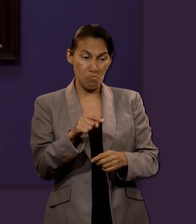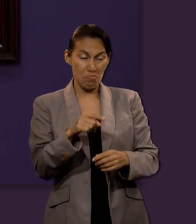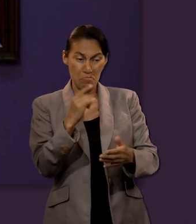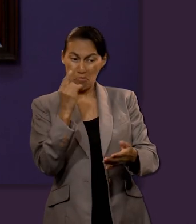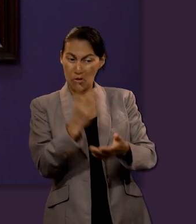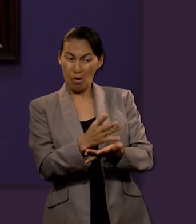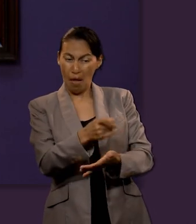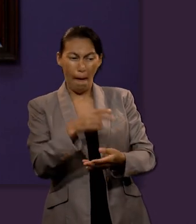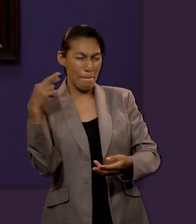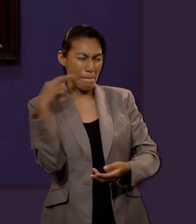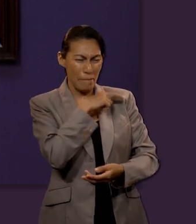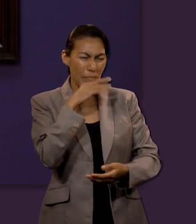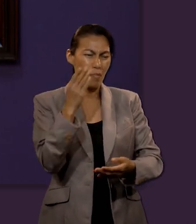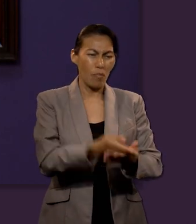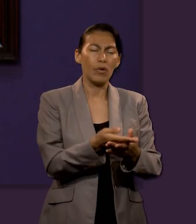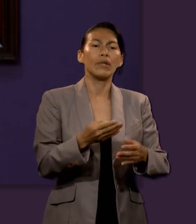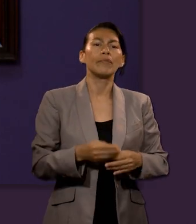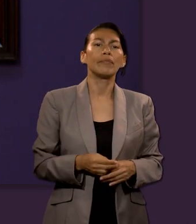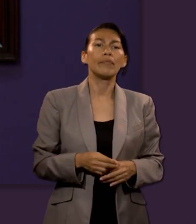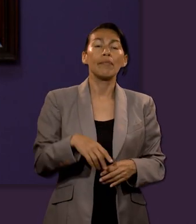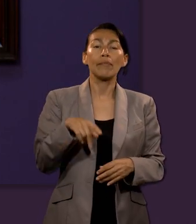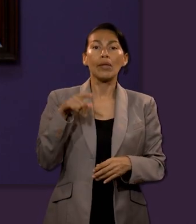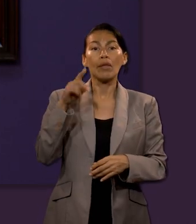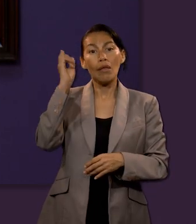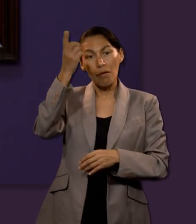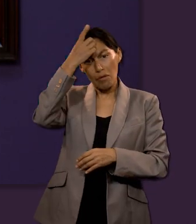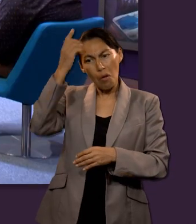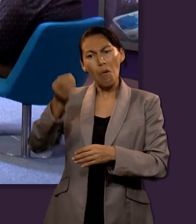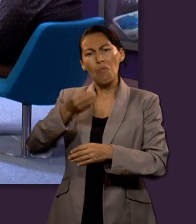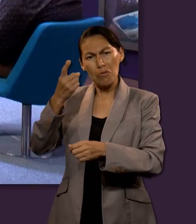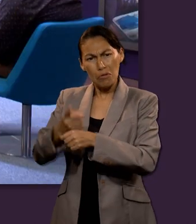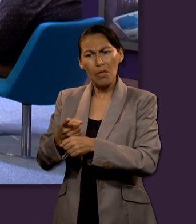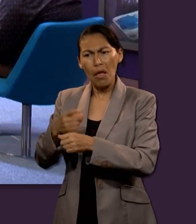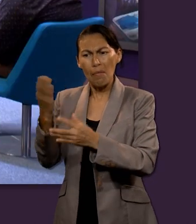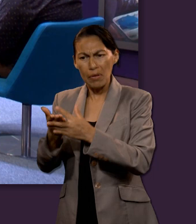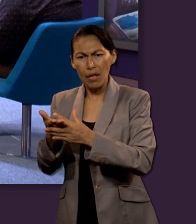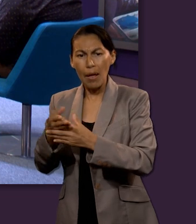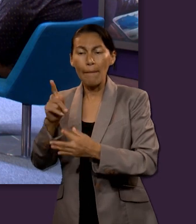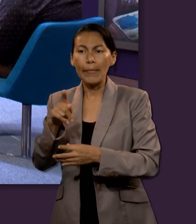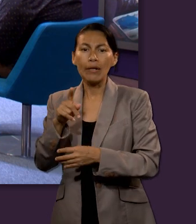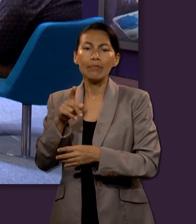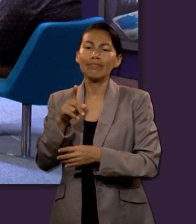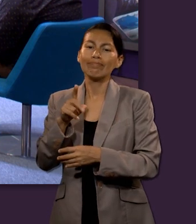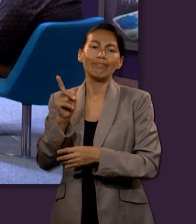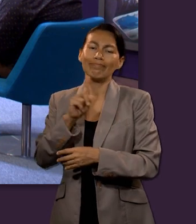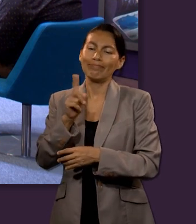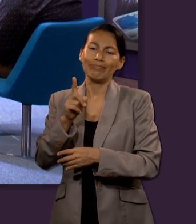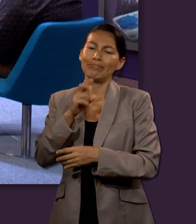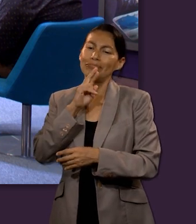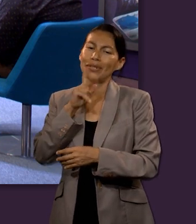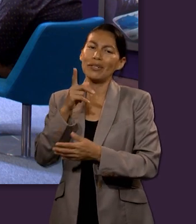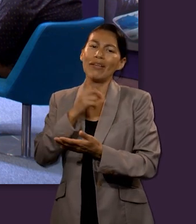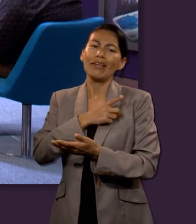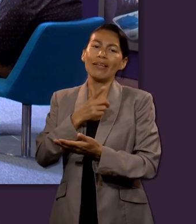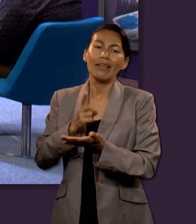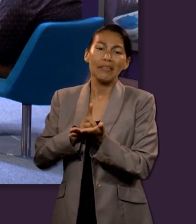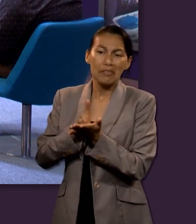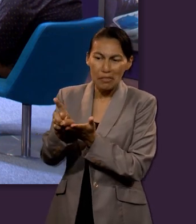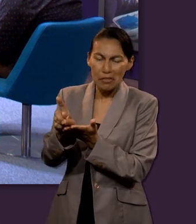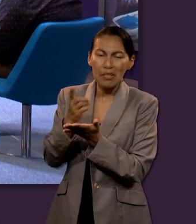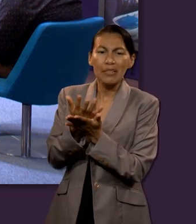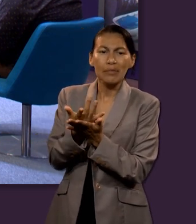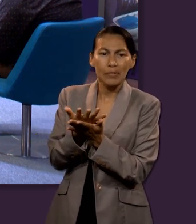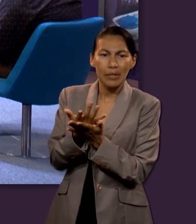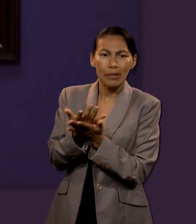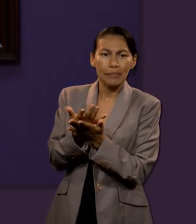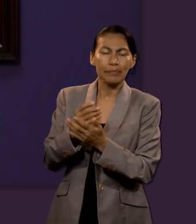esperar y más adelante en el versículo 24 22 dice su majestad aquí está su lanza mande